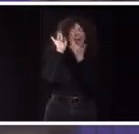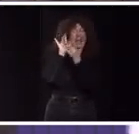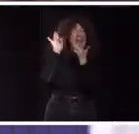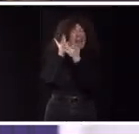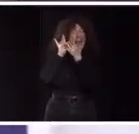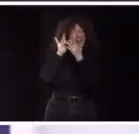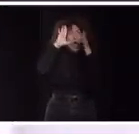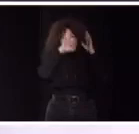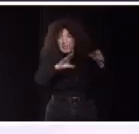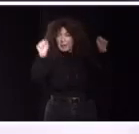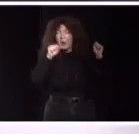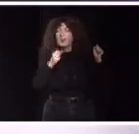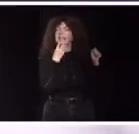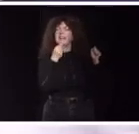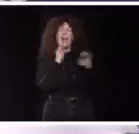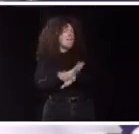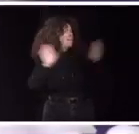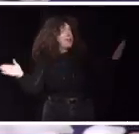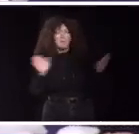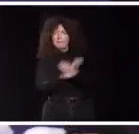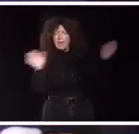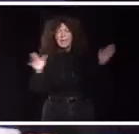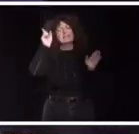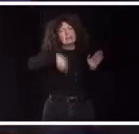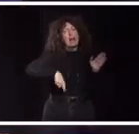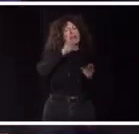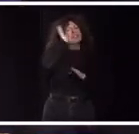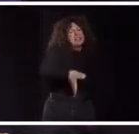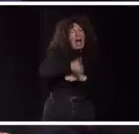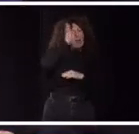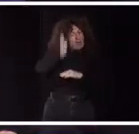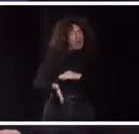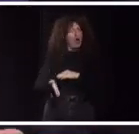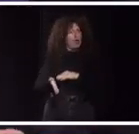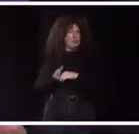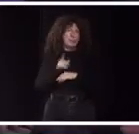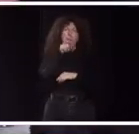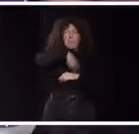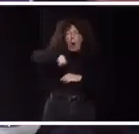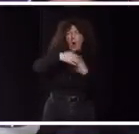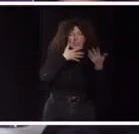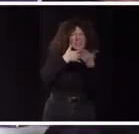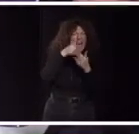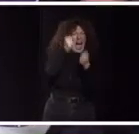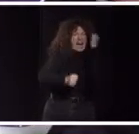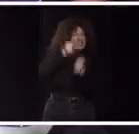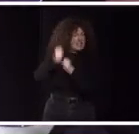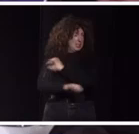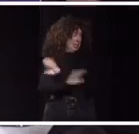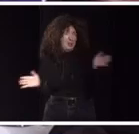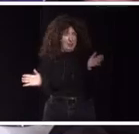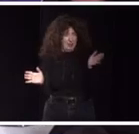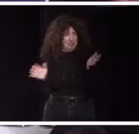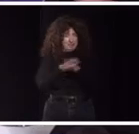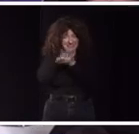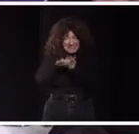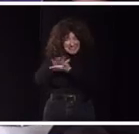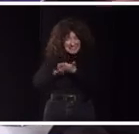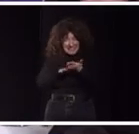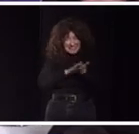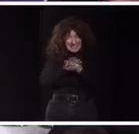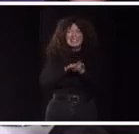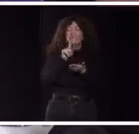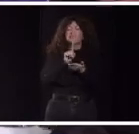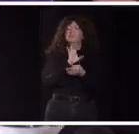relaciones diplomáticas con Israel e imponer sanciones ejemplares a esos asesinos genocidas que están utilizando